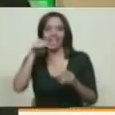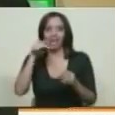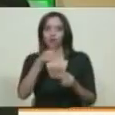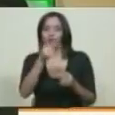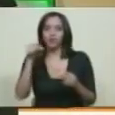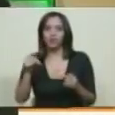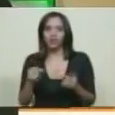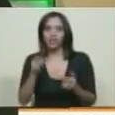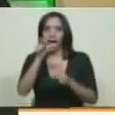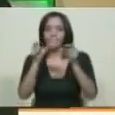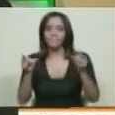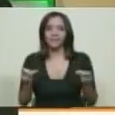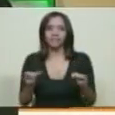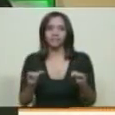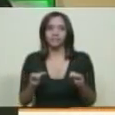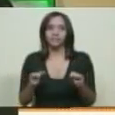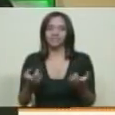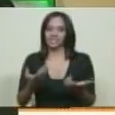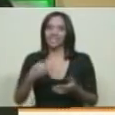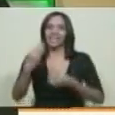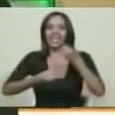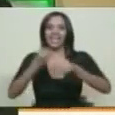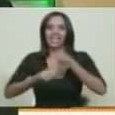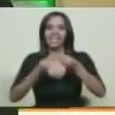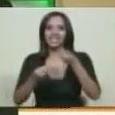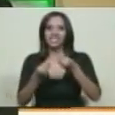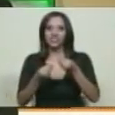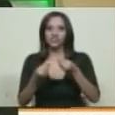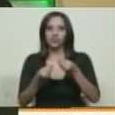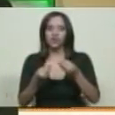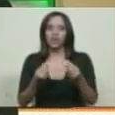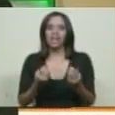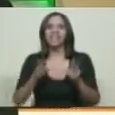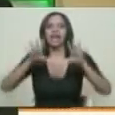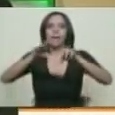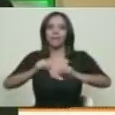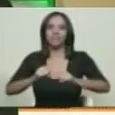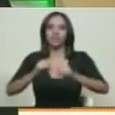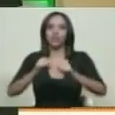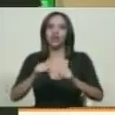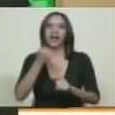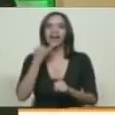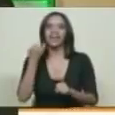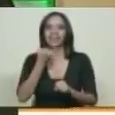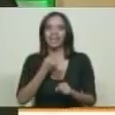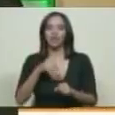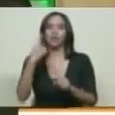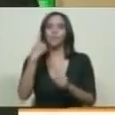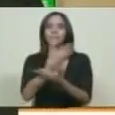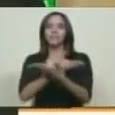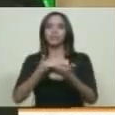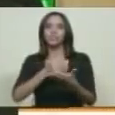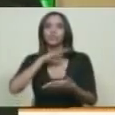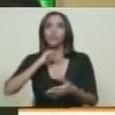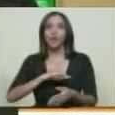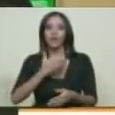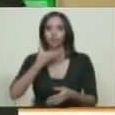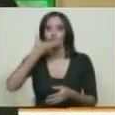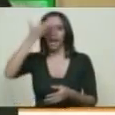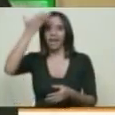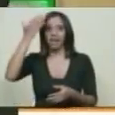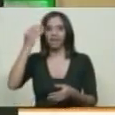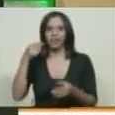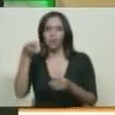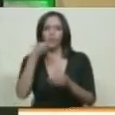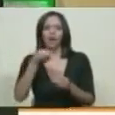Tony Blair y con Bush, que hizo el crimen de la invasión a Irak. Sí. Con 1 millón de muertos, ¿eh? Buscando unas armas